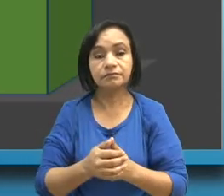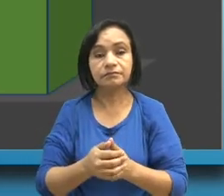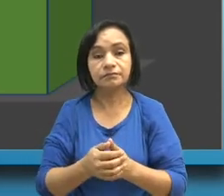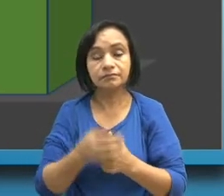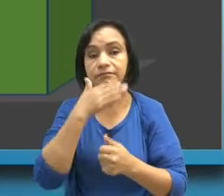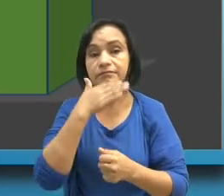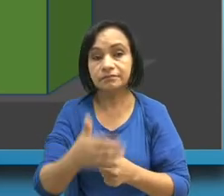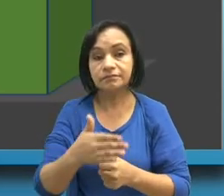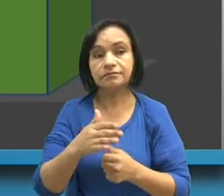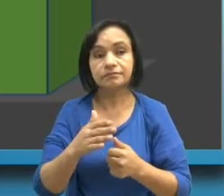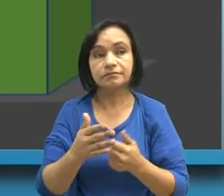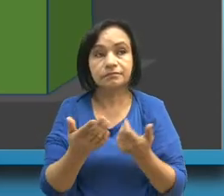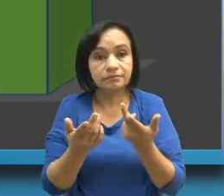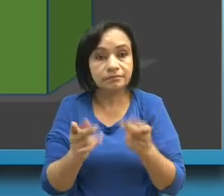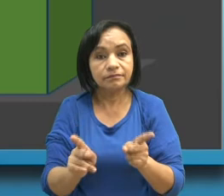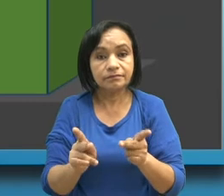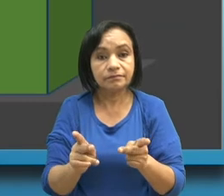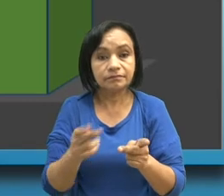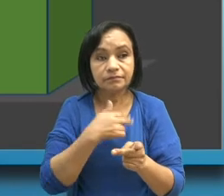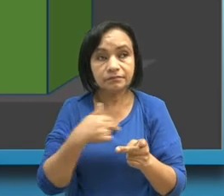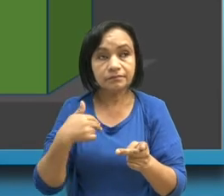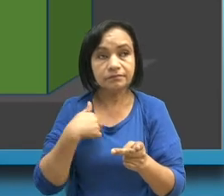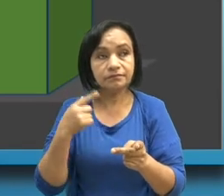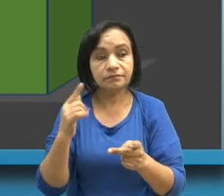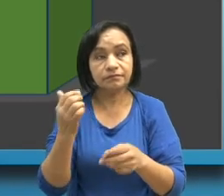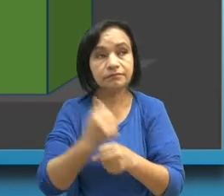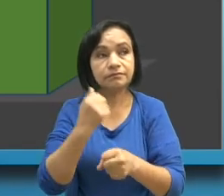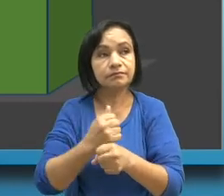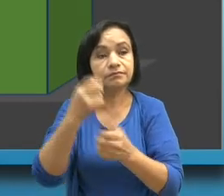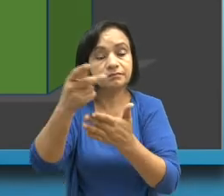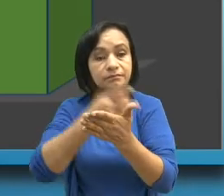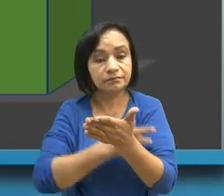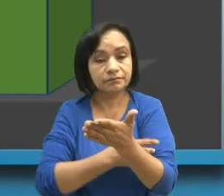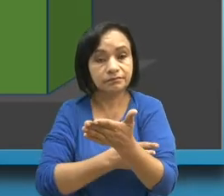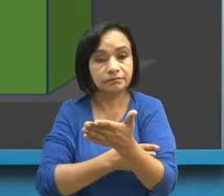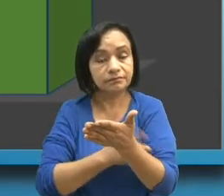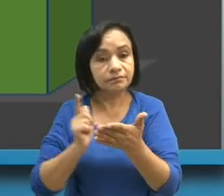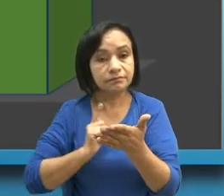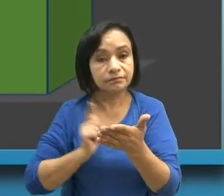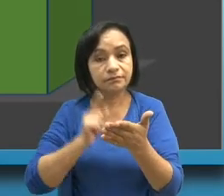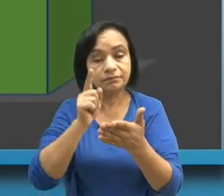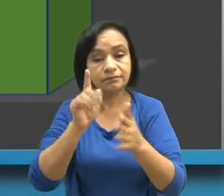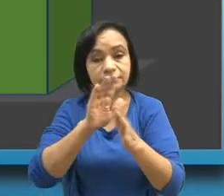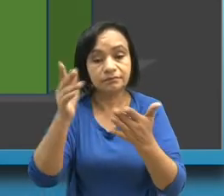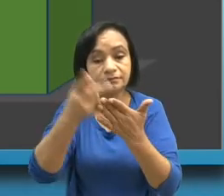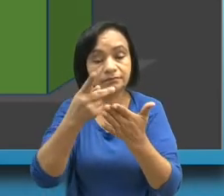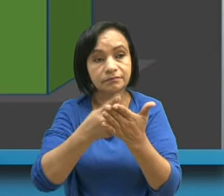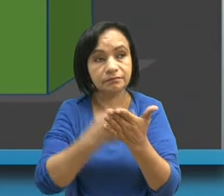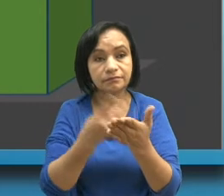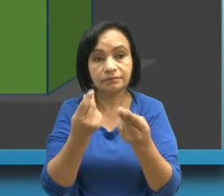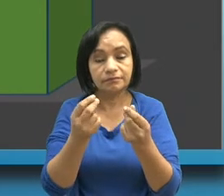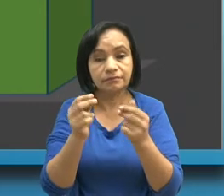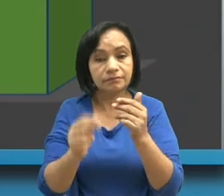De diciembre. Sí, sí. Pero nosotros, los proyectos también tienen un componente de ejecución financiera, meramente que no